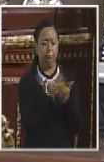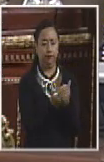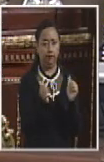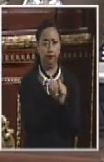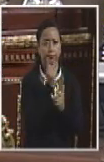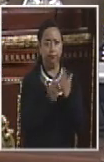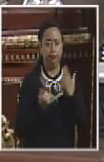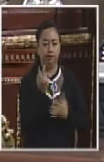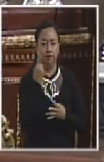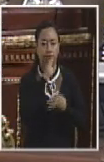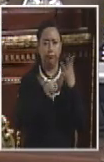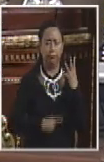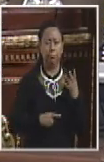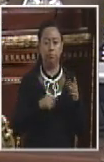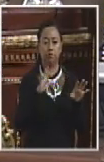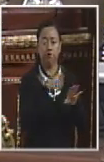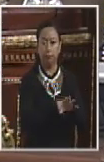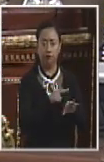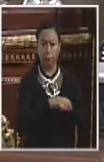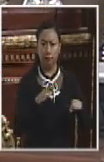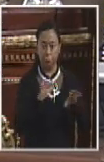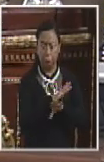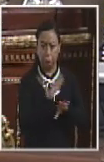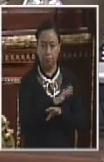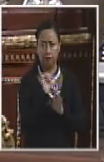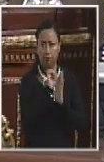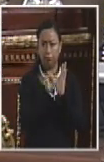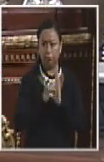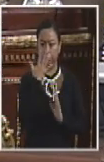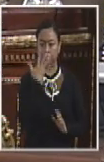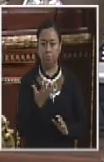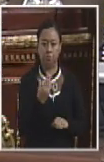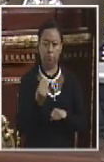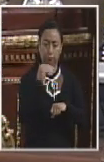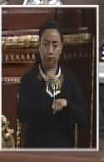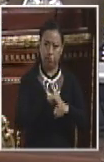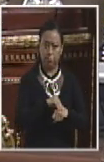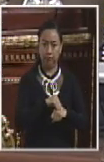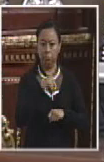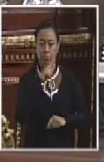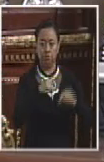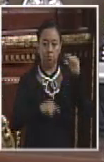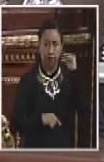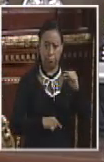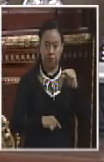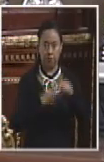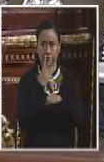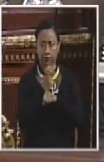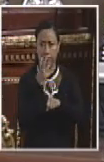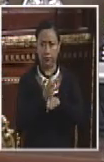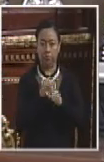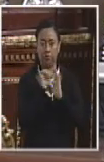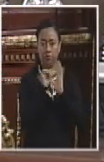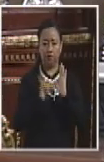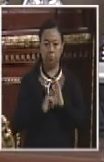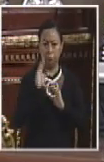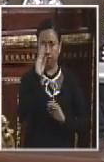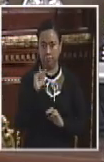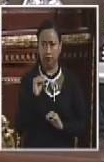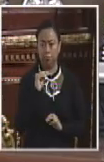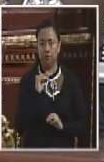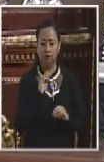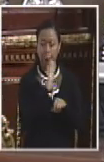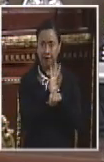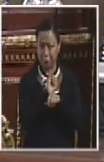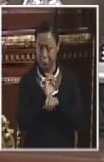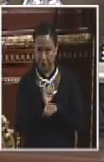decreto por el que se reforma el artículo 5, se adiciona una fracción tercera al artículo 90 bis y